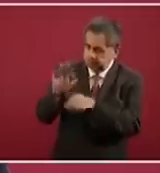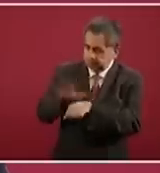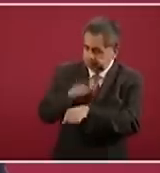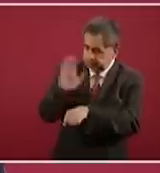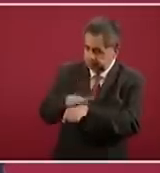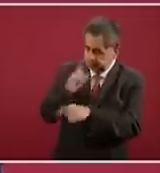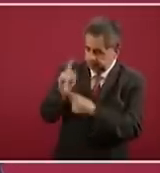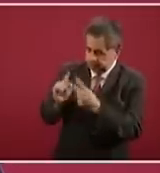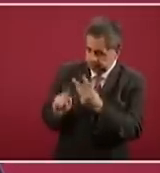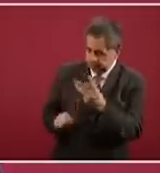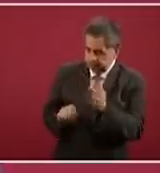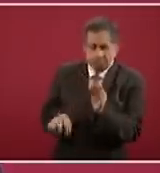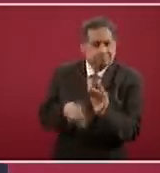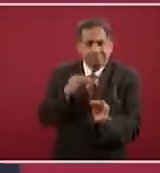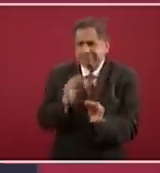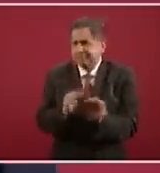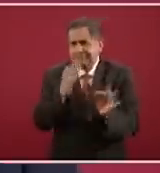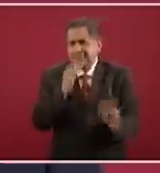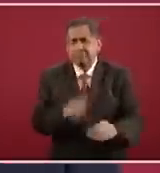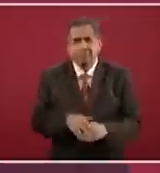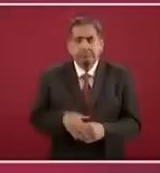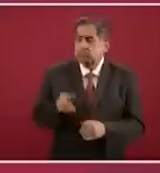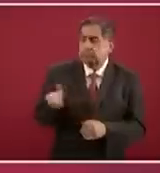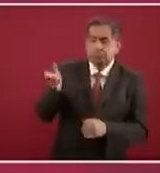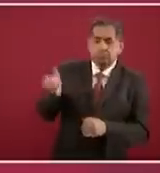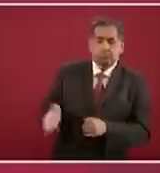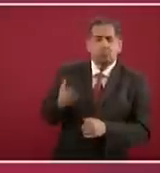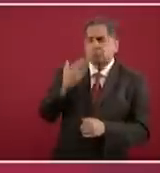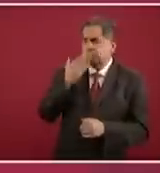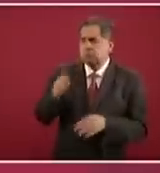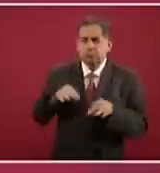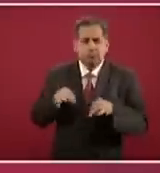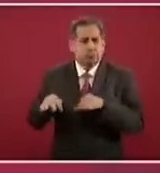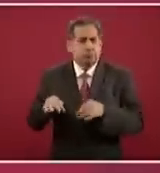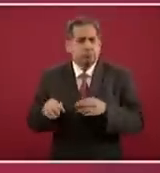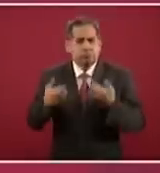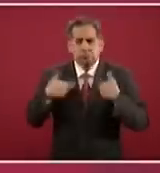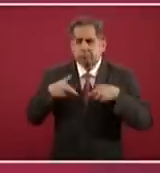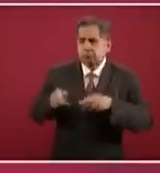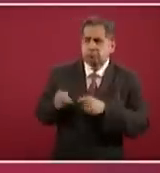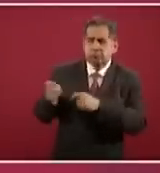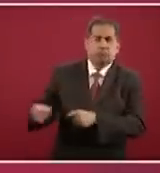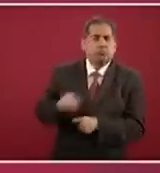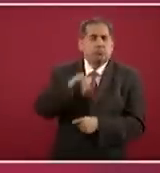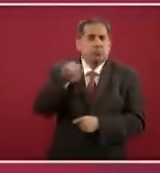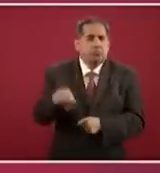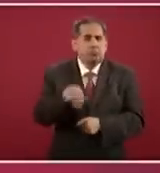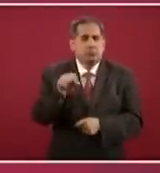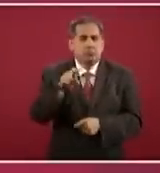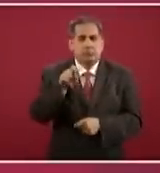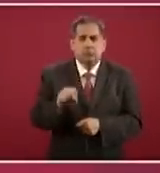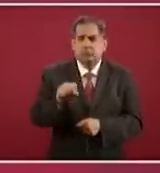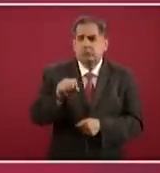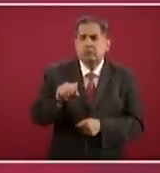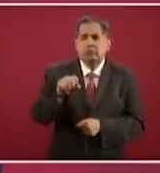Ha hecho muy buen trabajo nuestro representante, Jesús Seade.